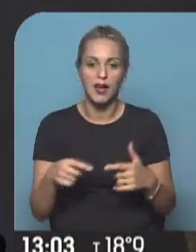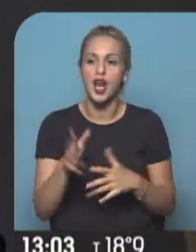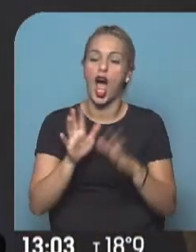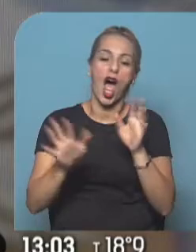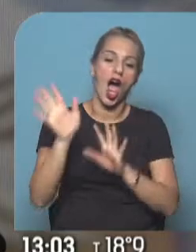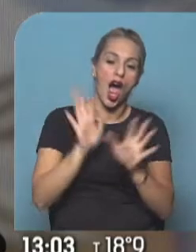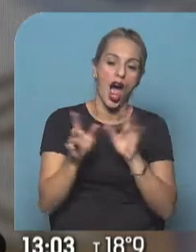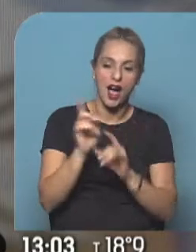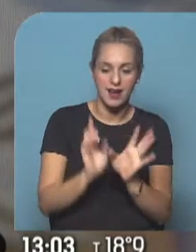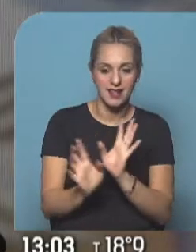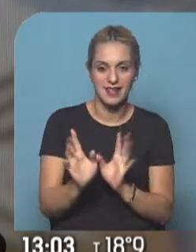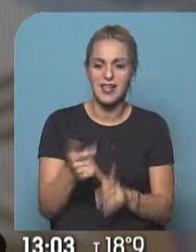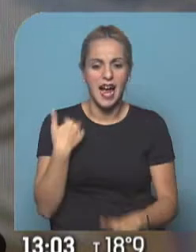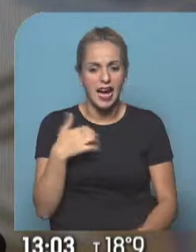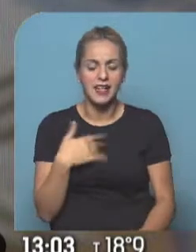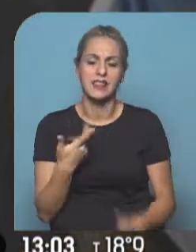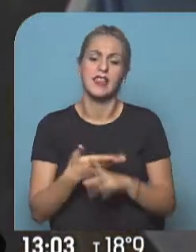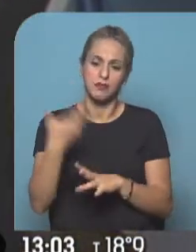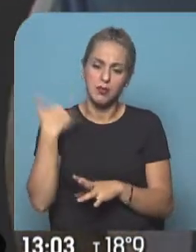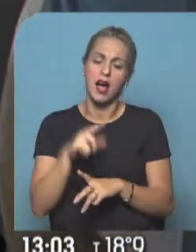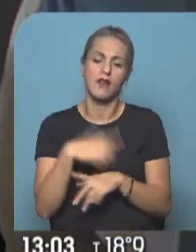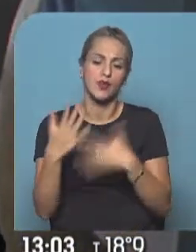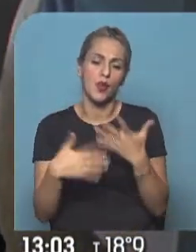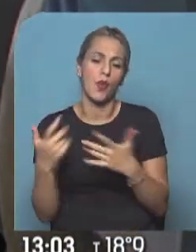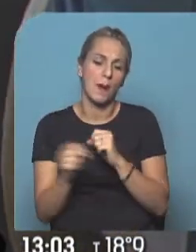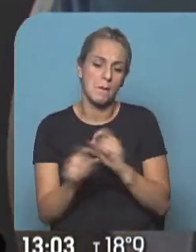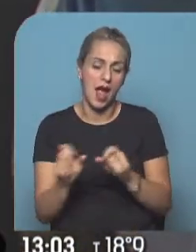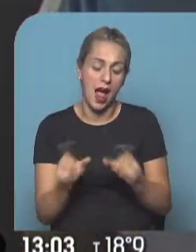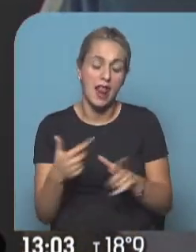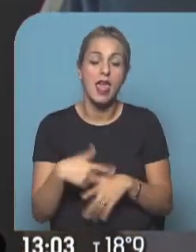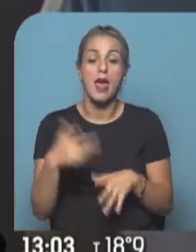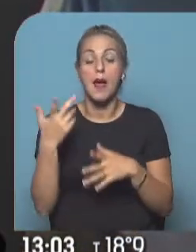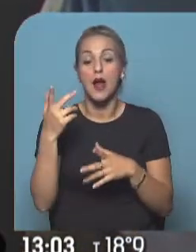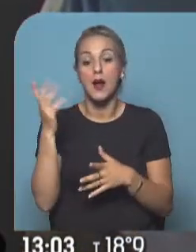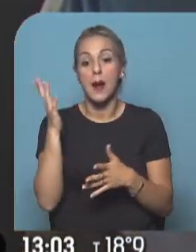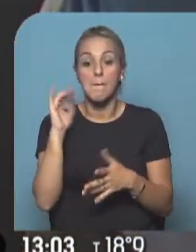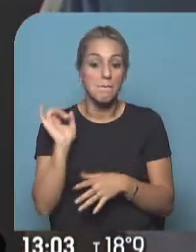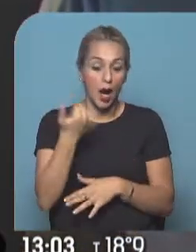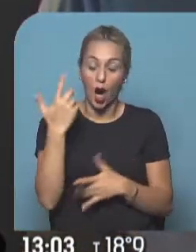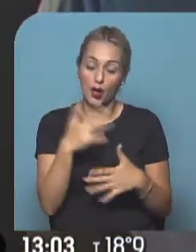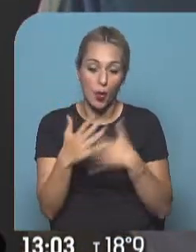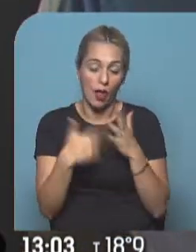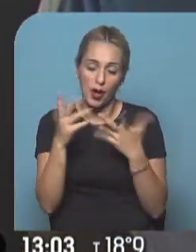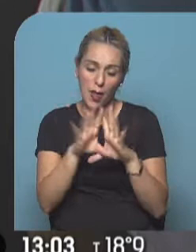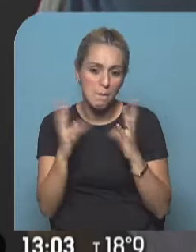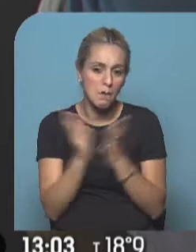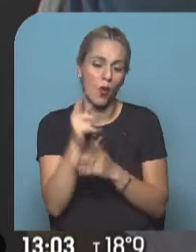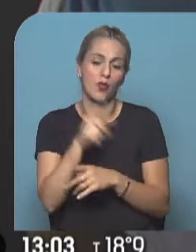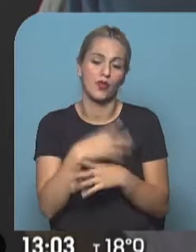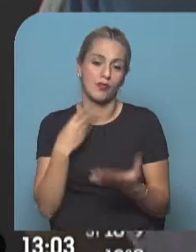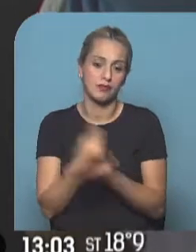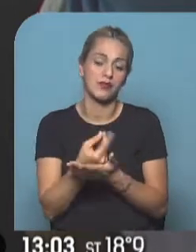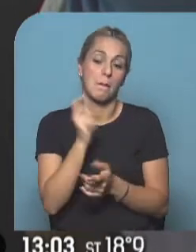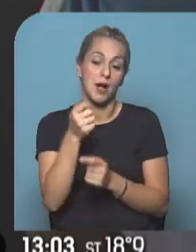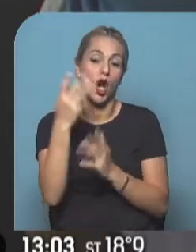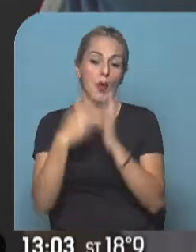No, muertos no. Argentina no había jugado bien en el eliminatorio. Ahí está. Apareció el mejor jugador del mundo y apareció el mejor jugador del Barcelona